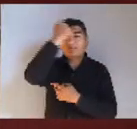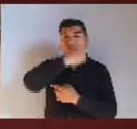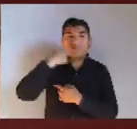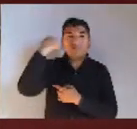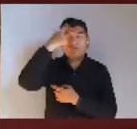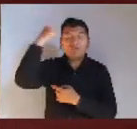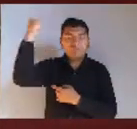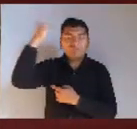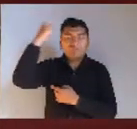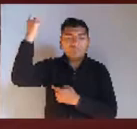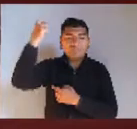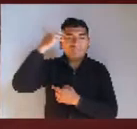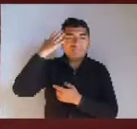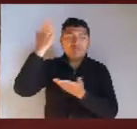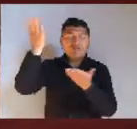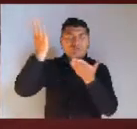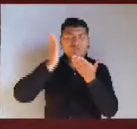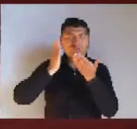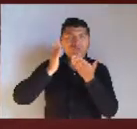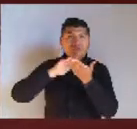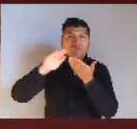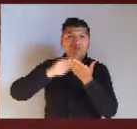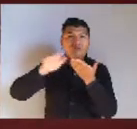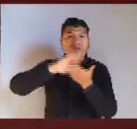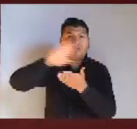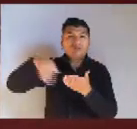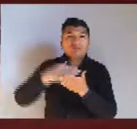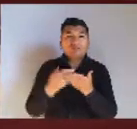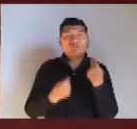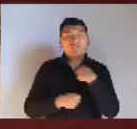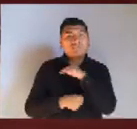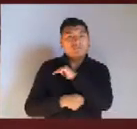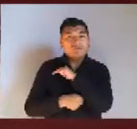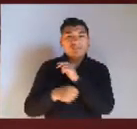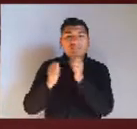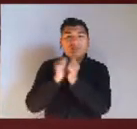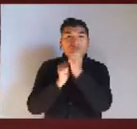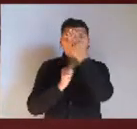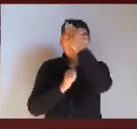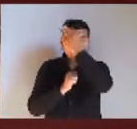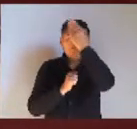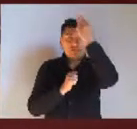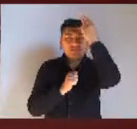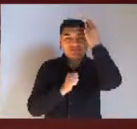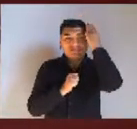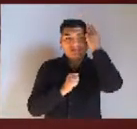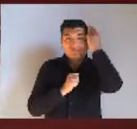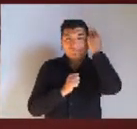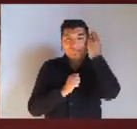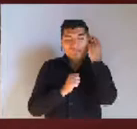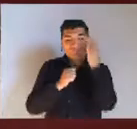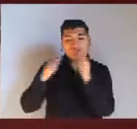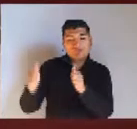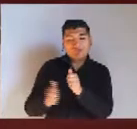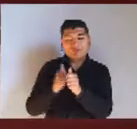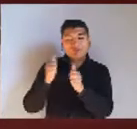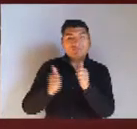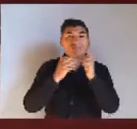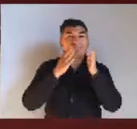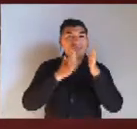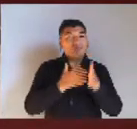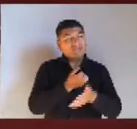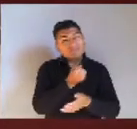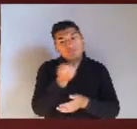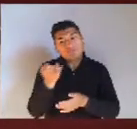rostro. Ten misericordia de todos nosotros, y así con María, la Virgen Madre de Dios, los apóstoles